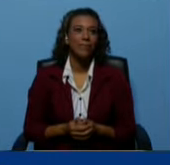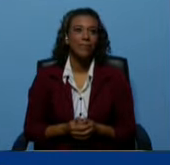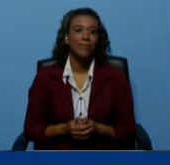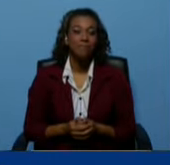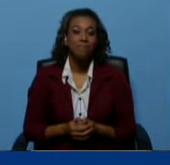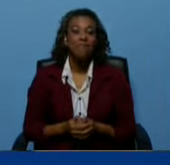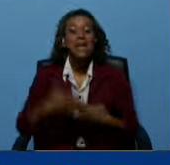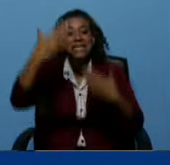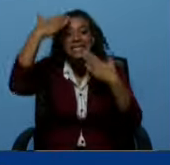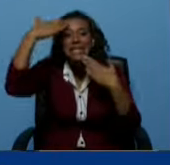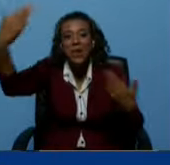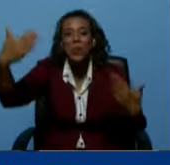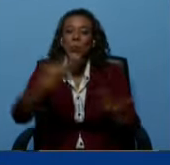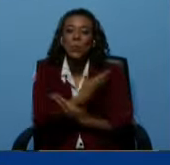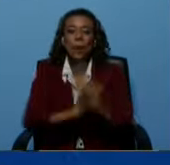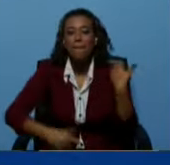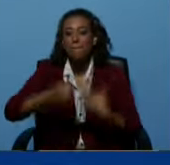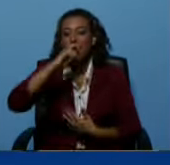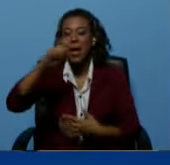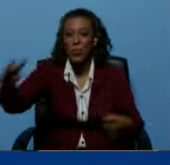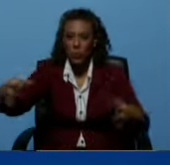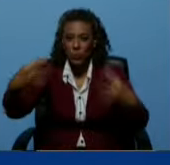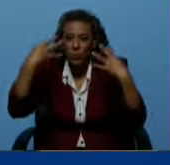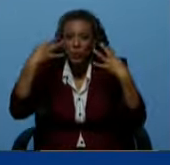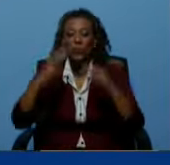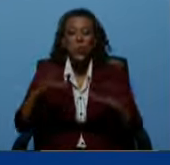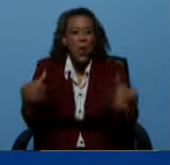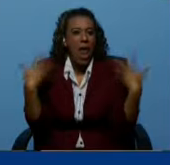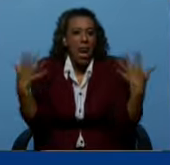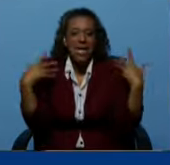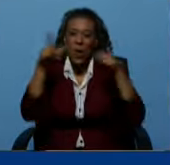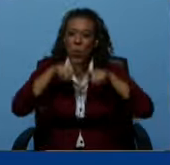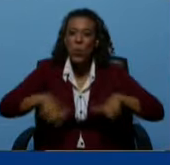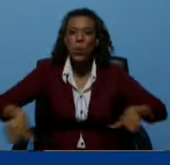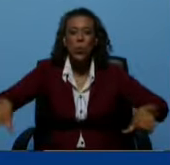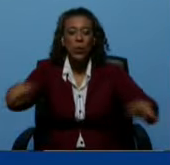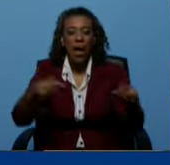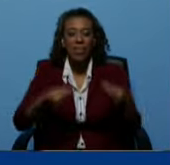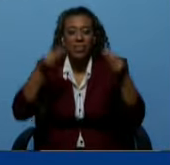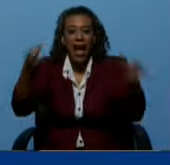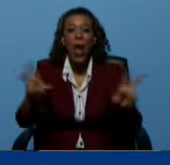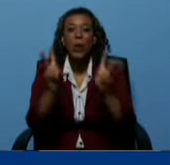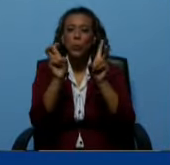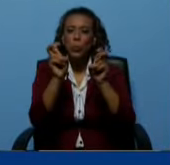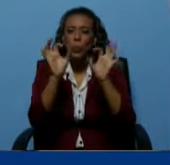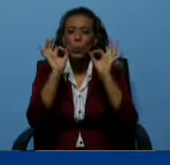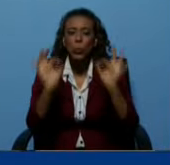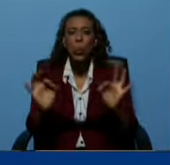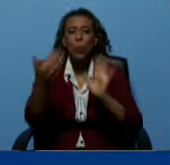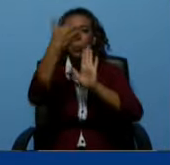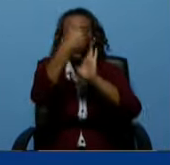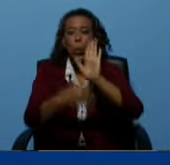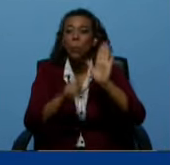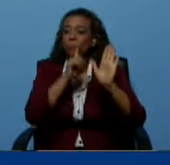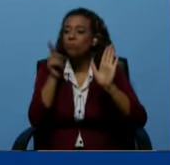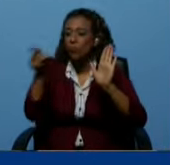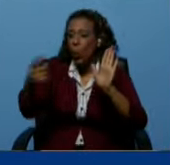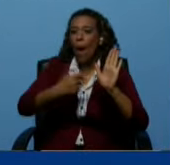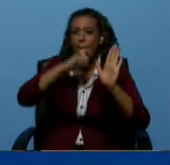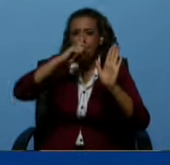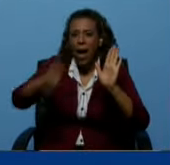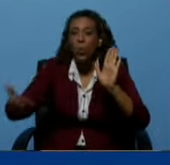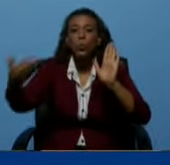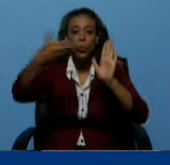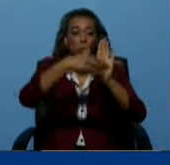Un saludo, mi comandante en jefe. Aquí estamos con la alegría de entregar bajo su nombre